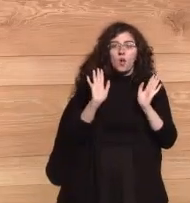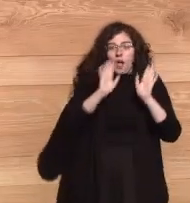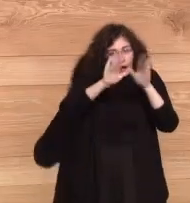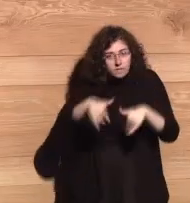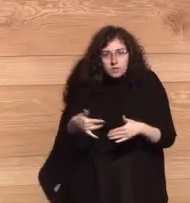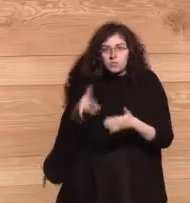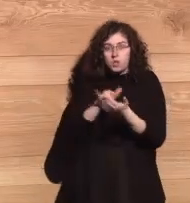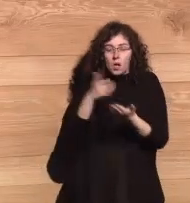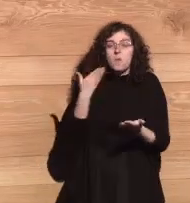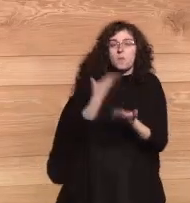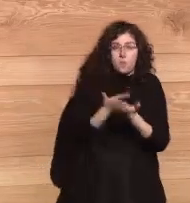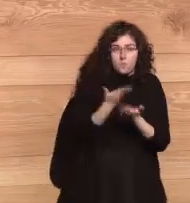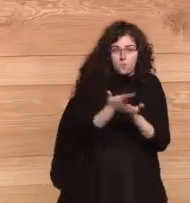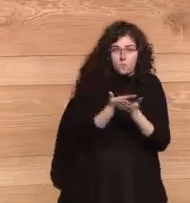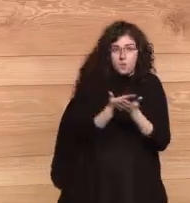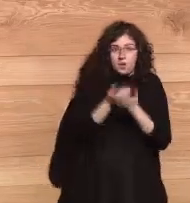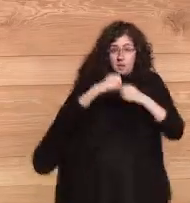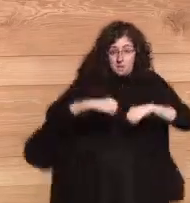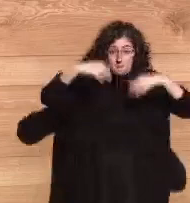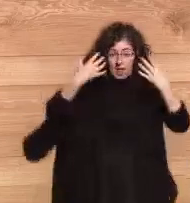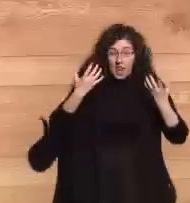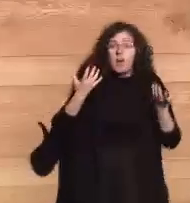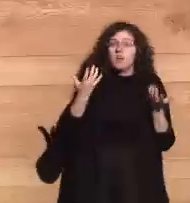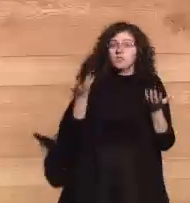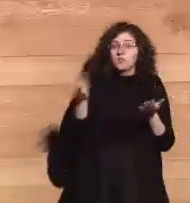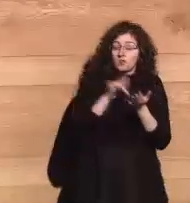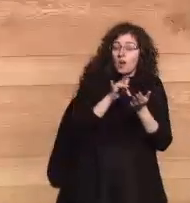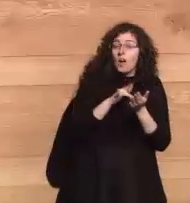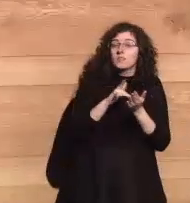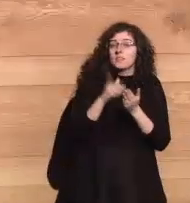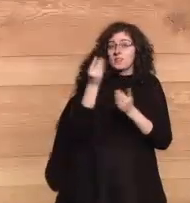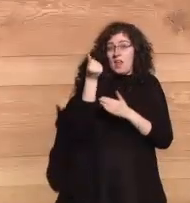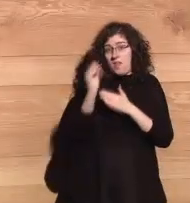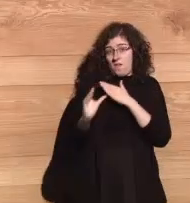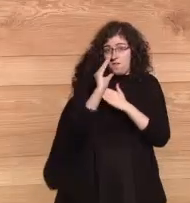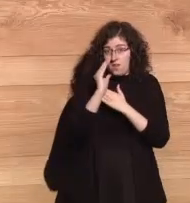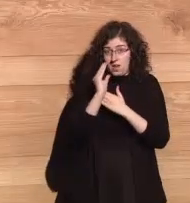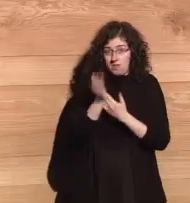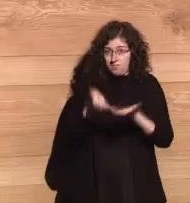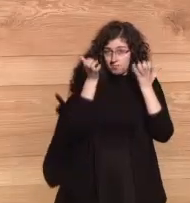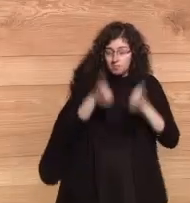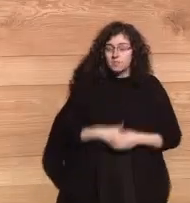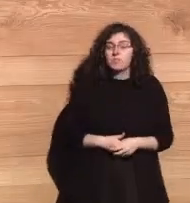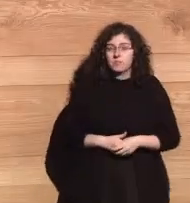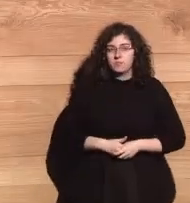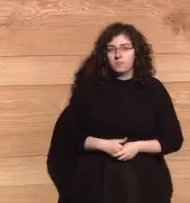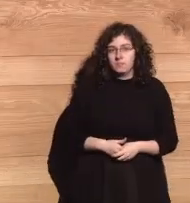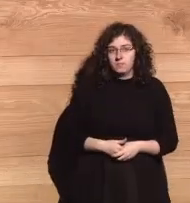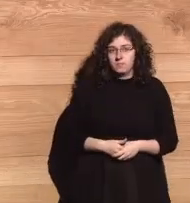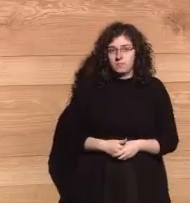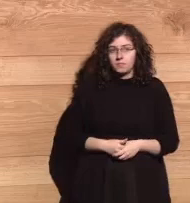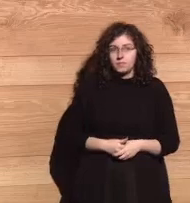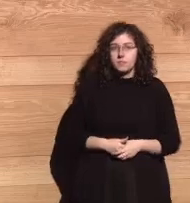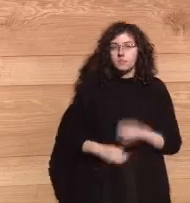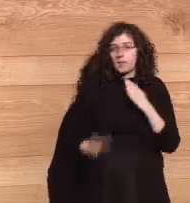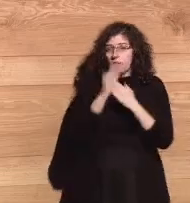y como prueba de que existen milagros, me gané la beca, ¿no? Me gané, esa es prueba cabal, no sé. Me